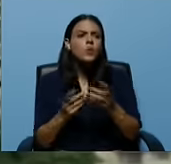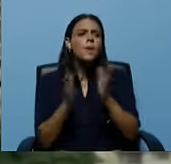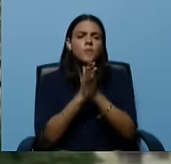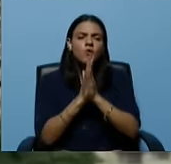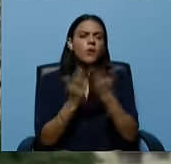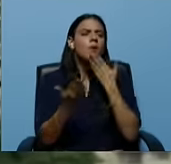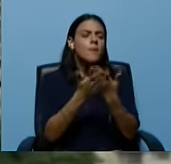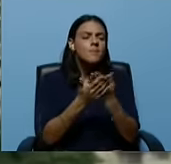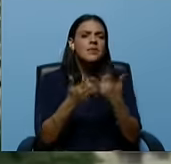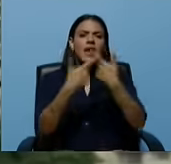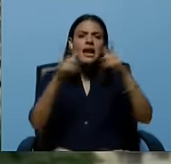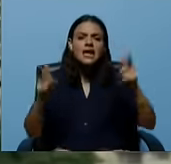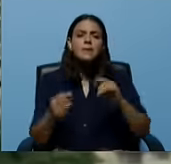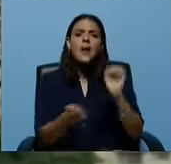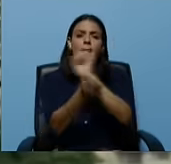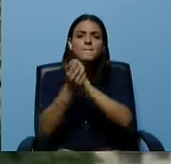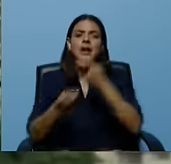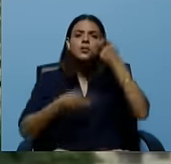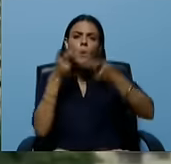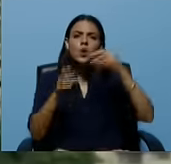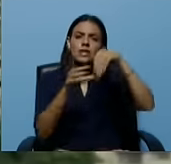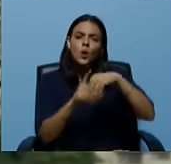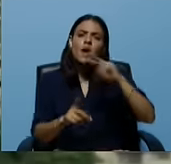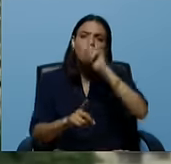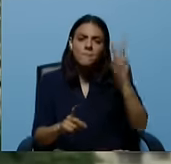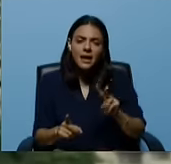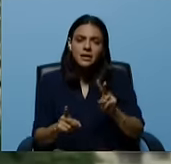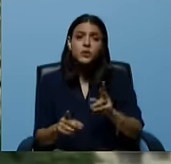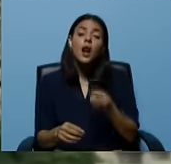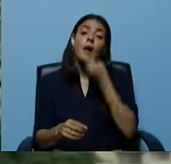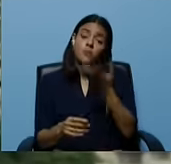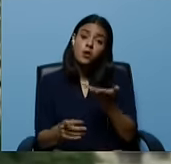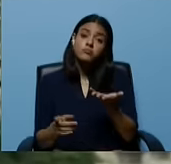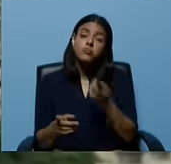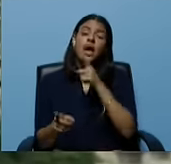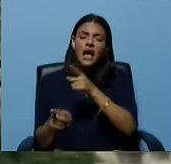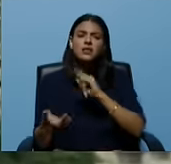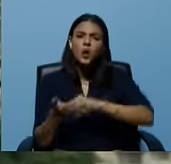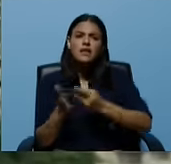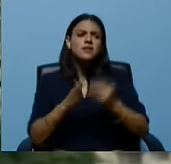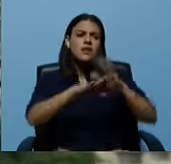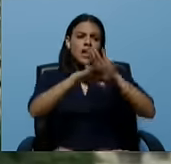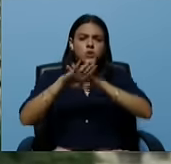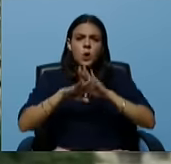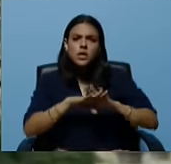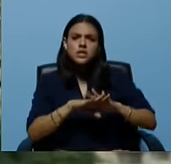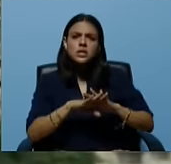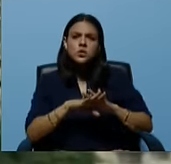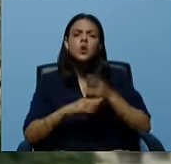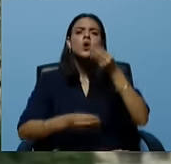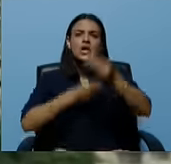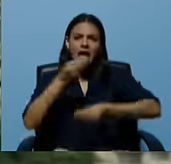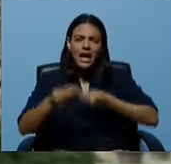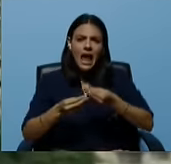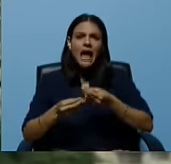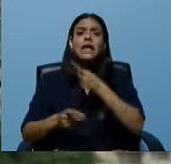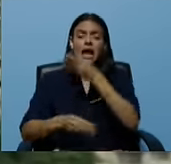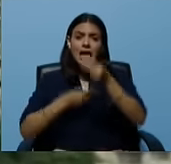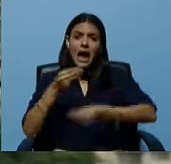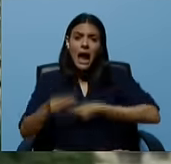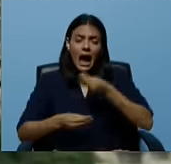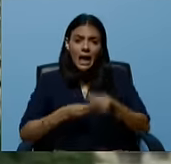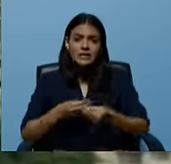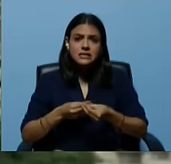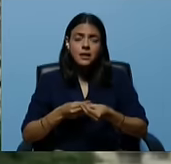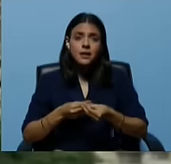políticos en Venezuela y bueno, eso es una solicitud que él formuló, que él hizo, y